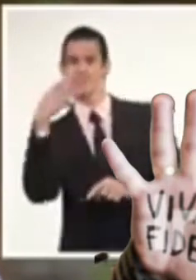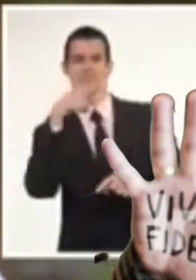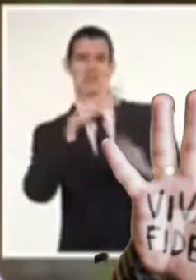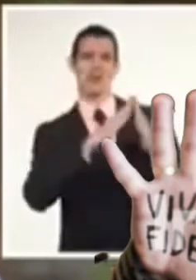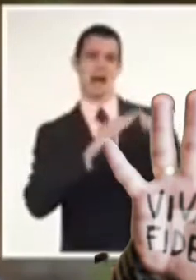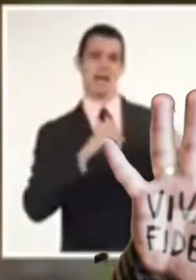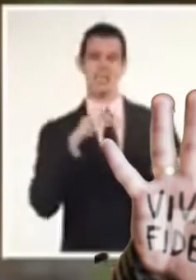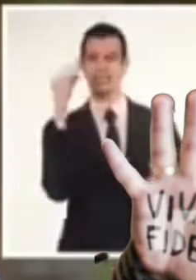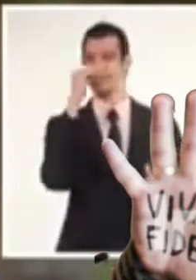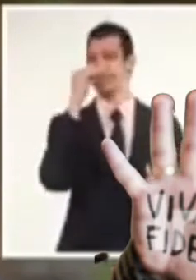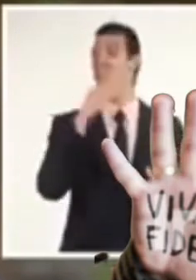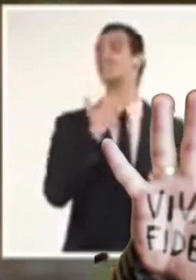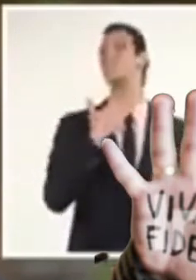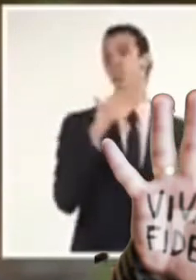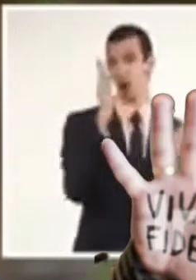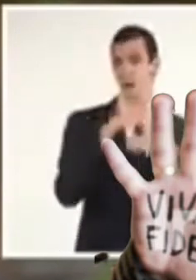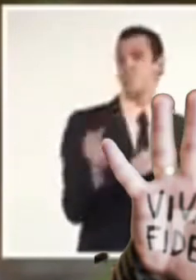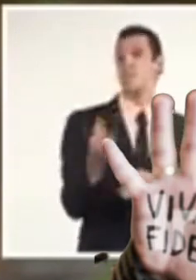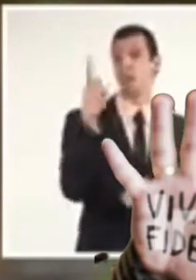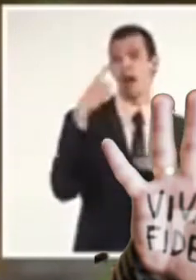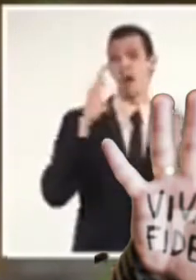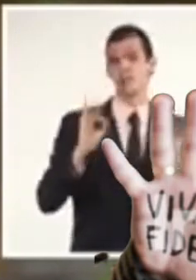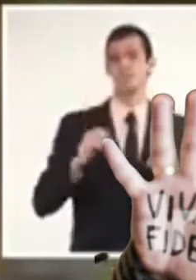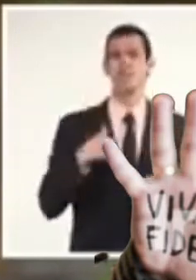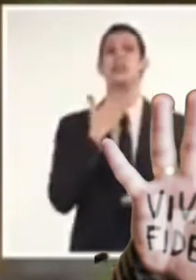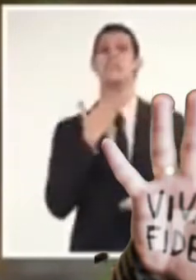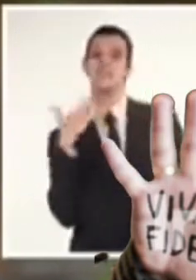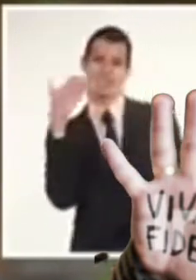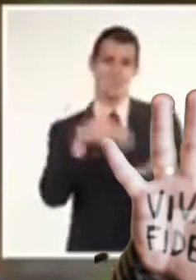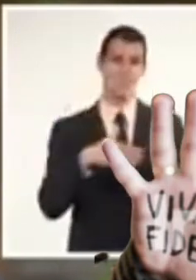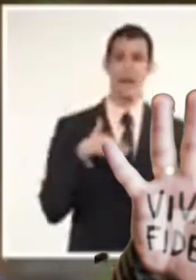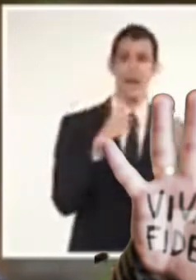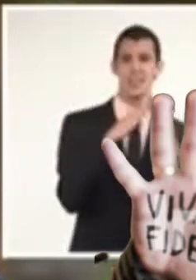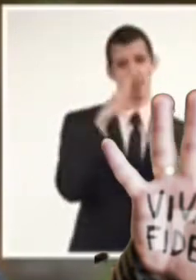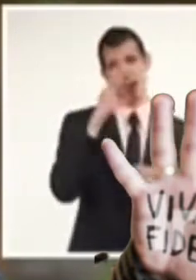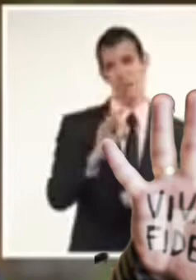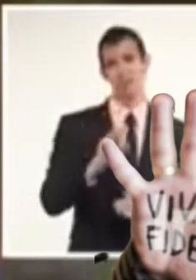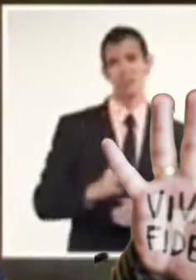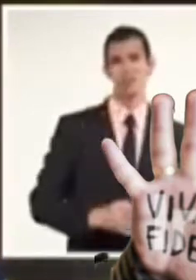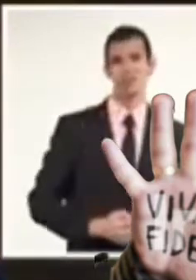Por primera vez en mi vida me pasa. No tengo deseos de llegar a mi casa.